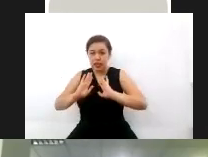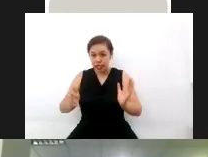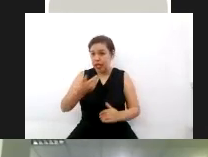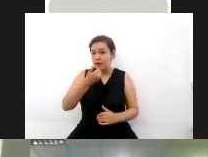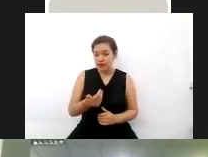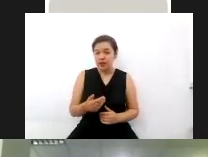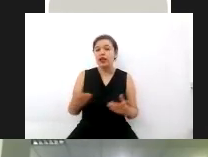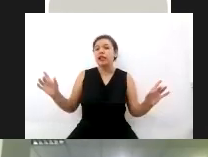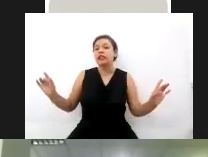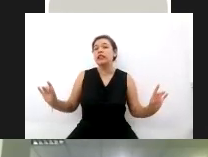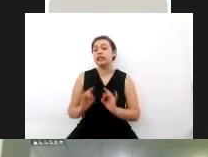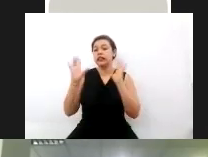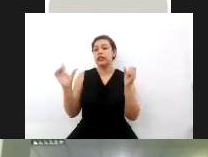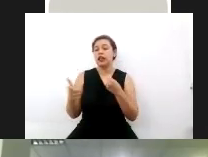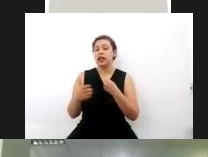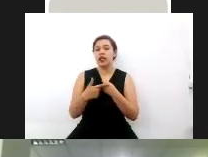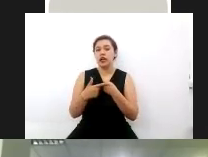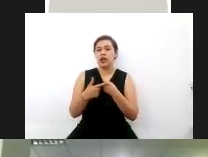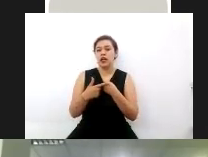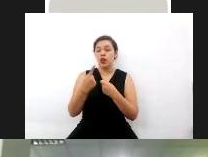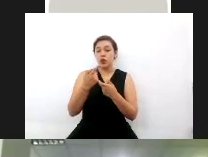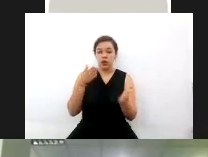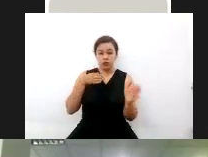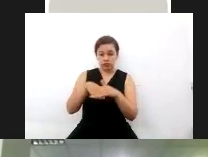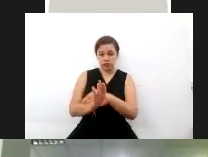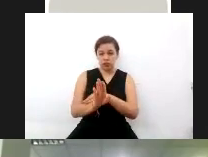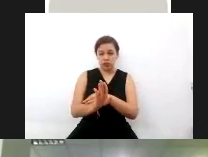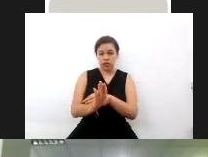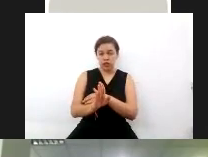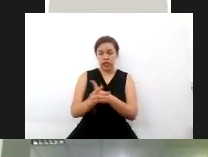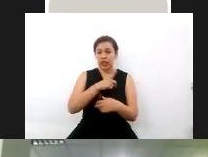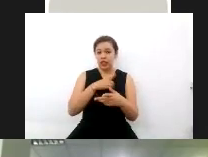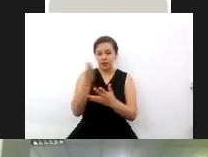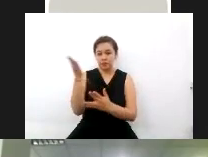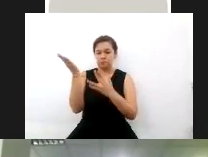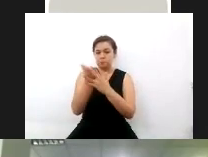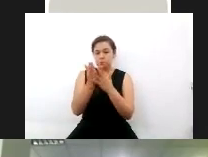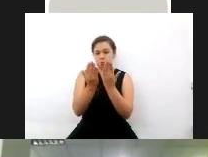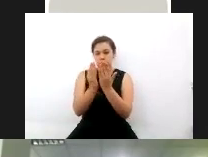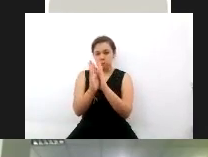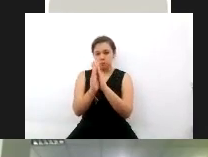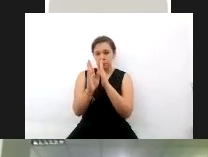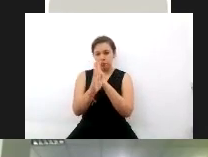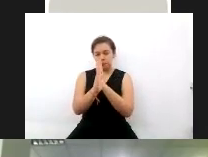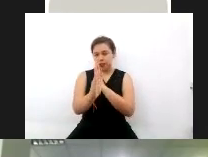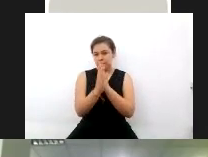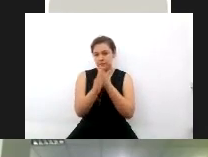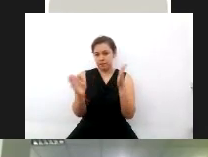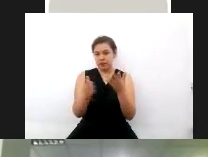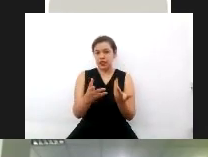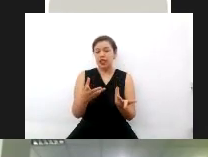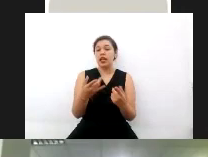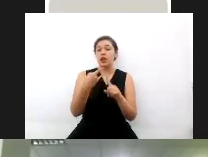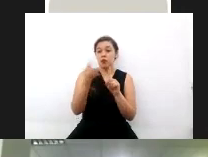En caso de que se cuente con un solo acceso, se va a tener que dividir, ¿ok? Hay que privilegiar puertas